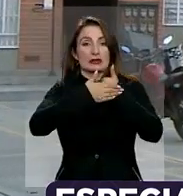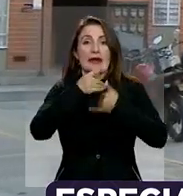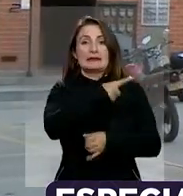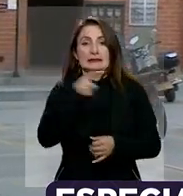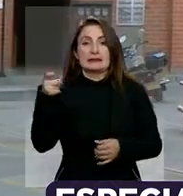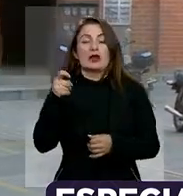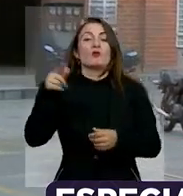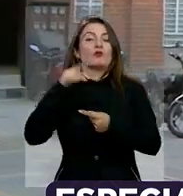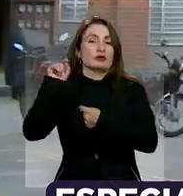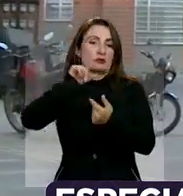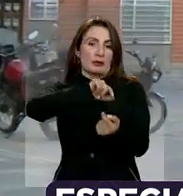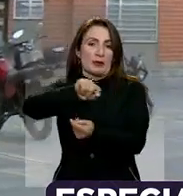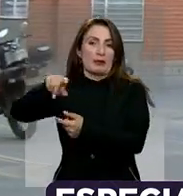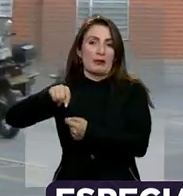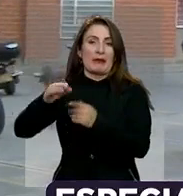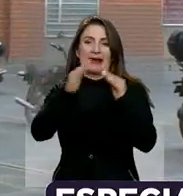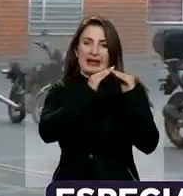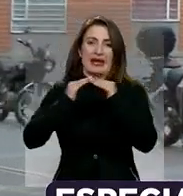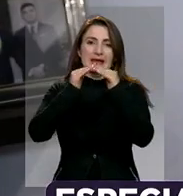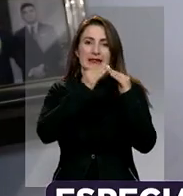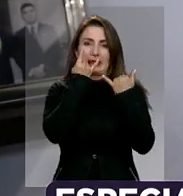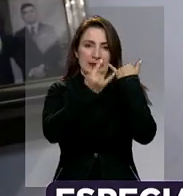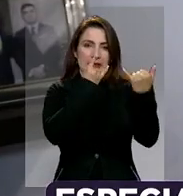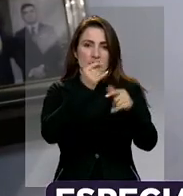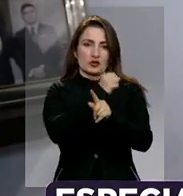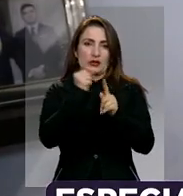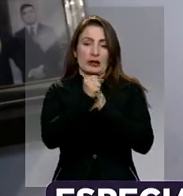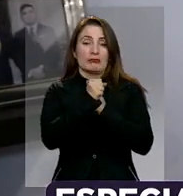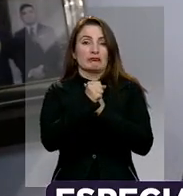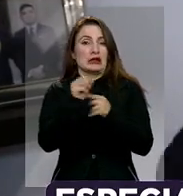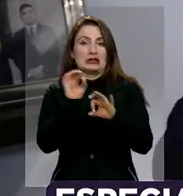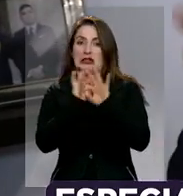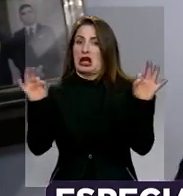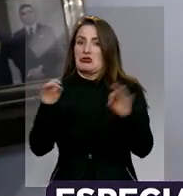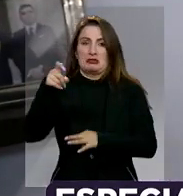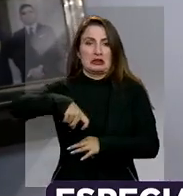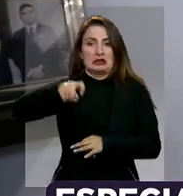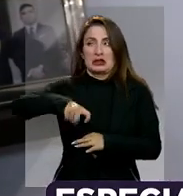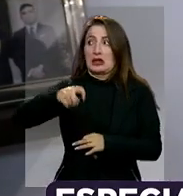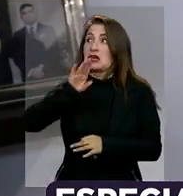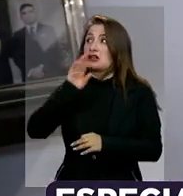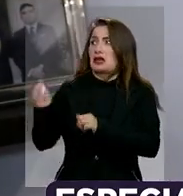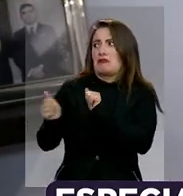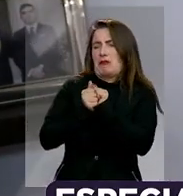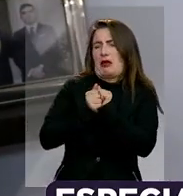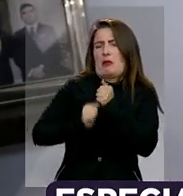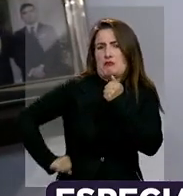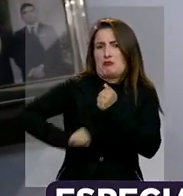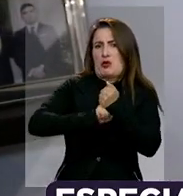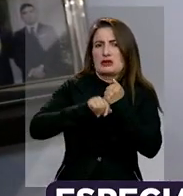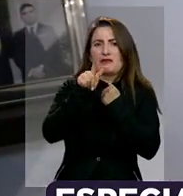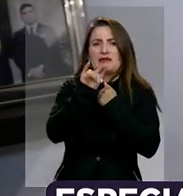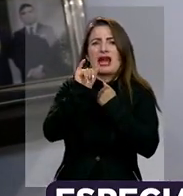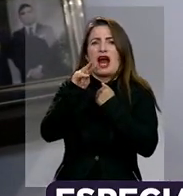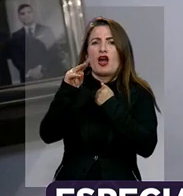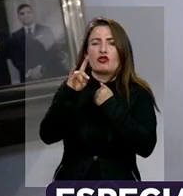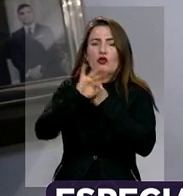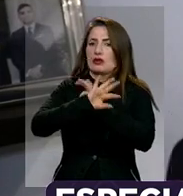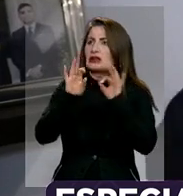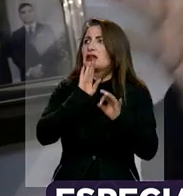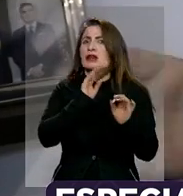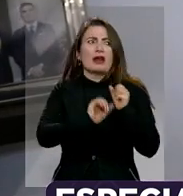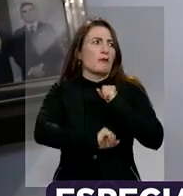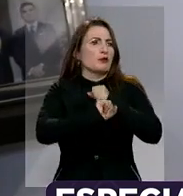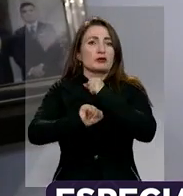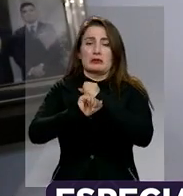100% subsidiada para el crédito de vivienda de interés social. Ya no se necesita un fiador, ya no se necesita un colateral, ya no se necesita quien